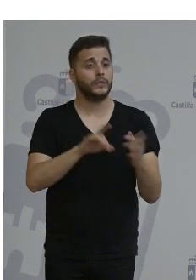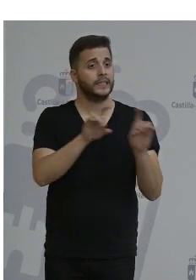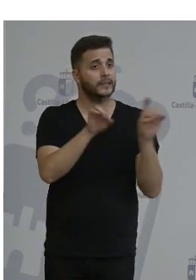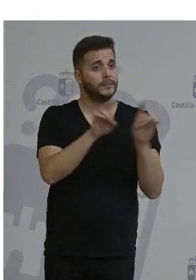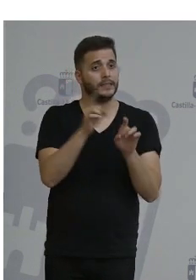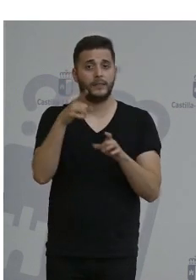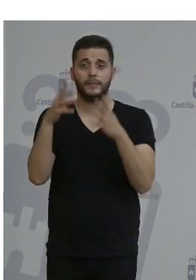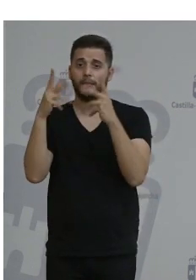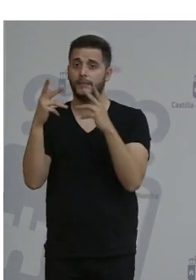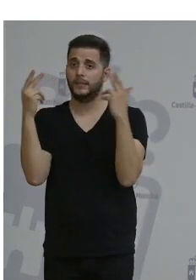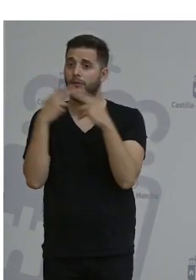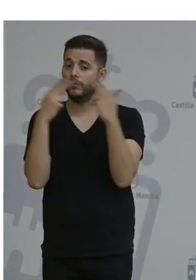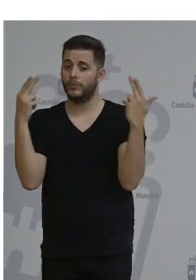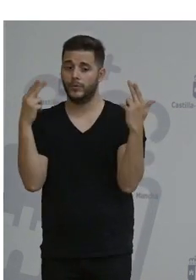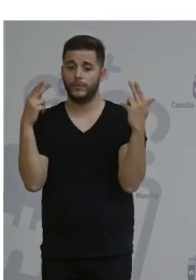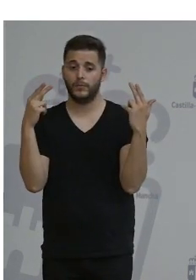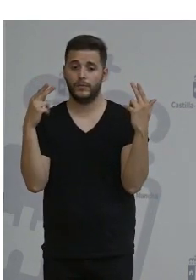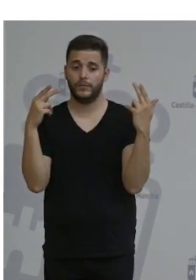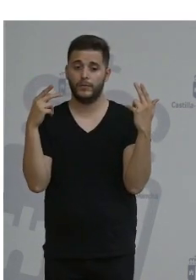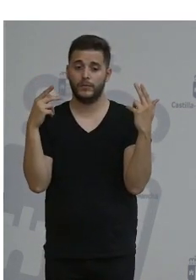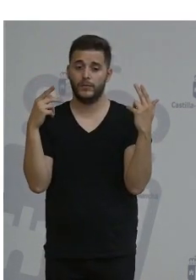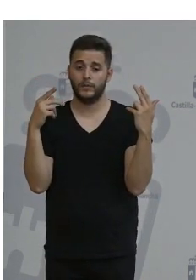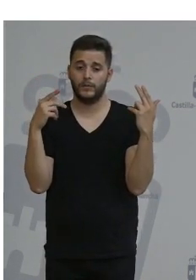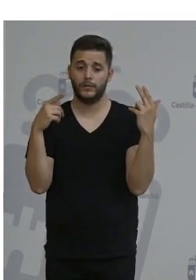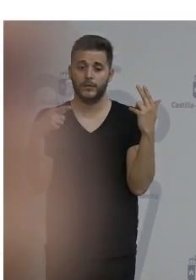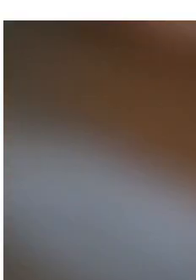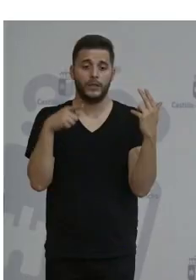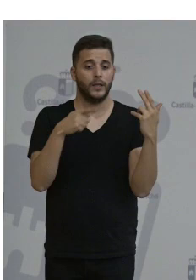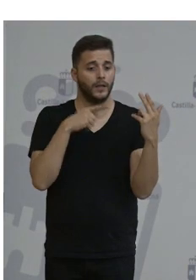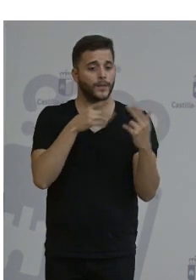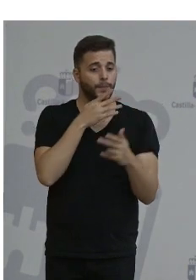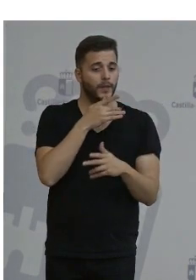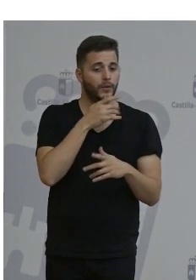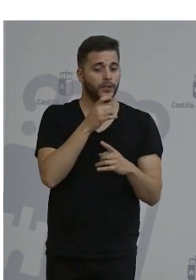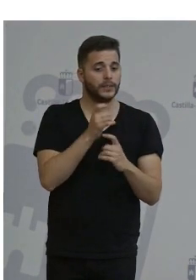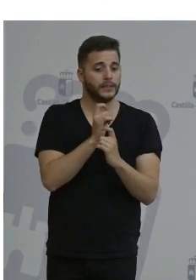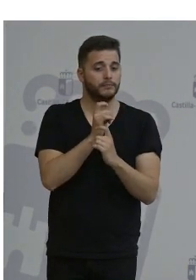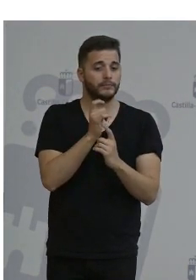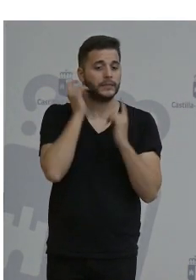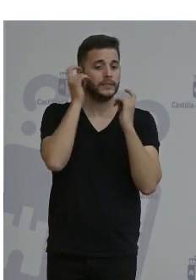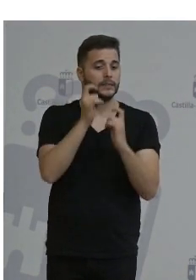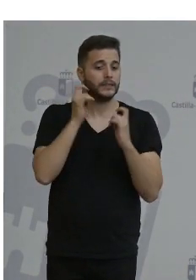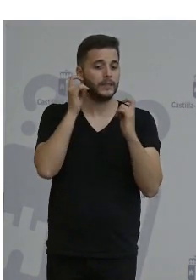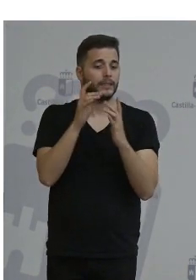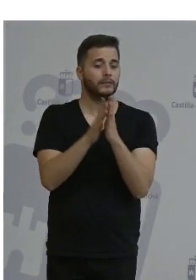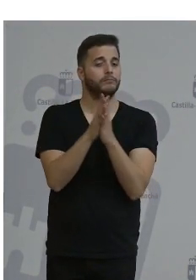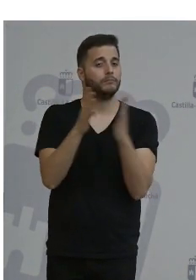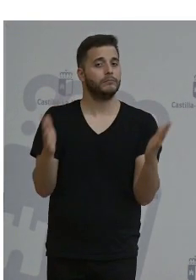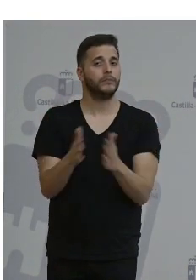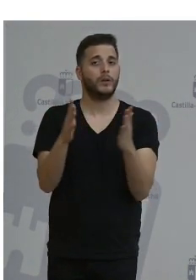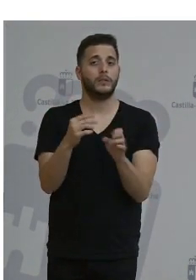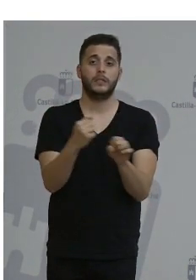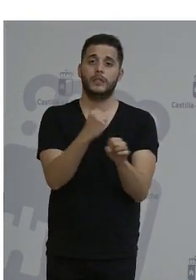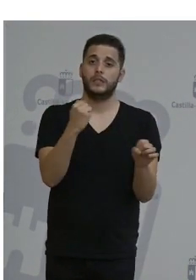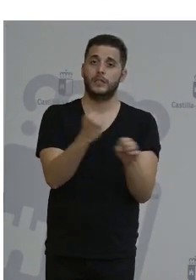pública hay una corriente en la que se está intentando promover que los trabajadores y las trabajadoras